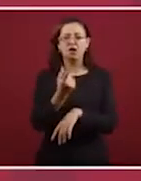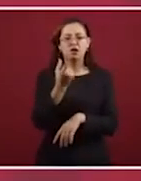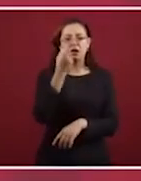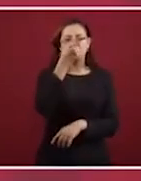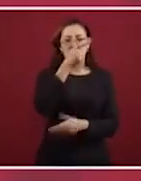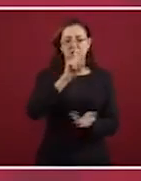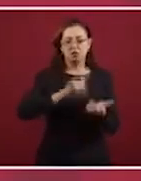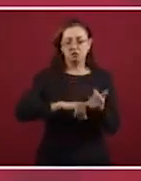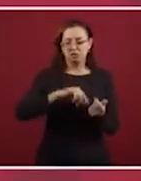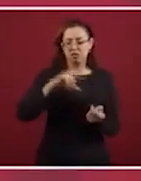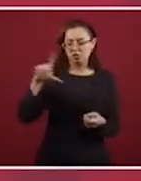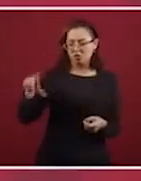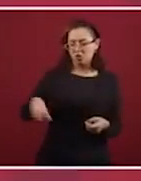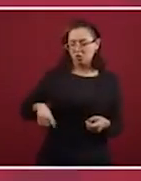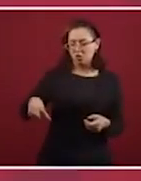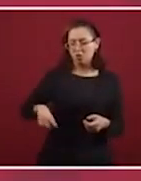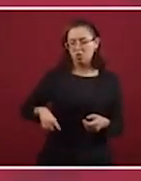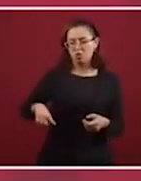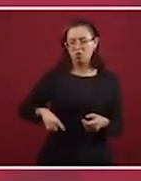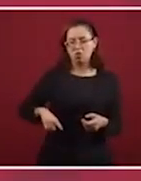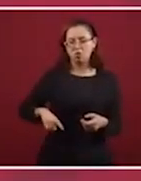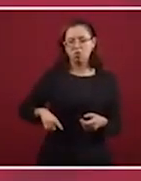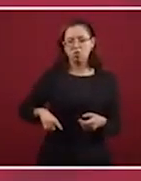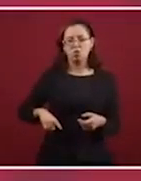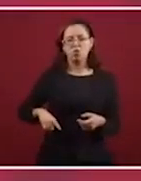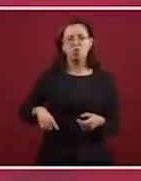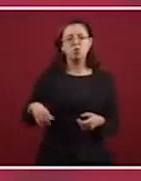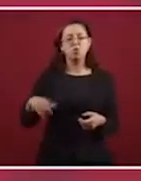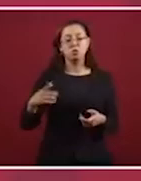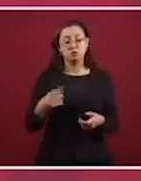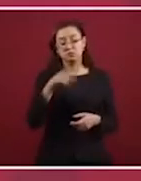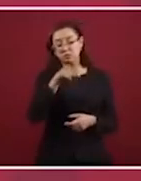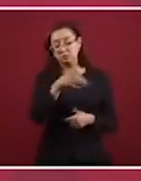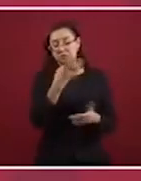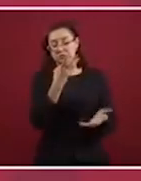retomando el mando en un reclusorio